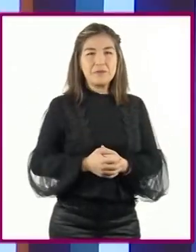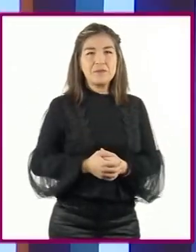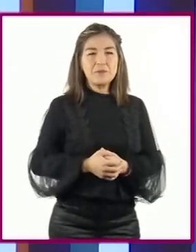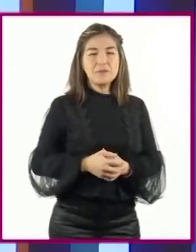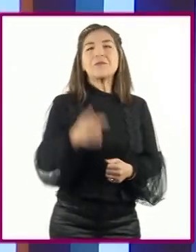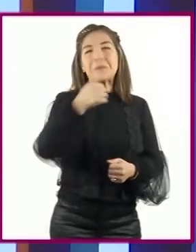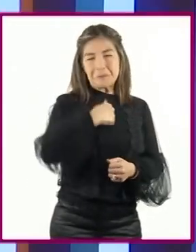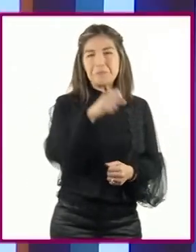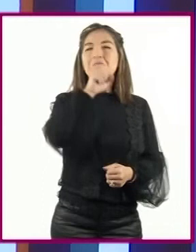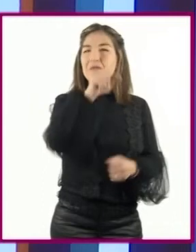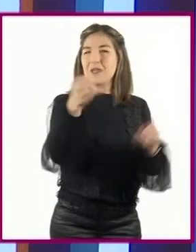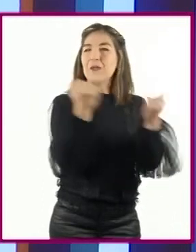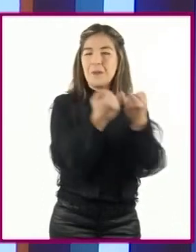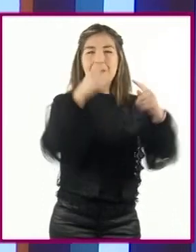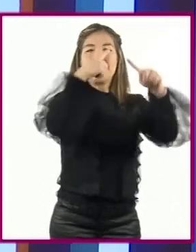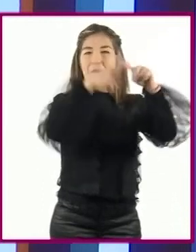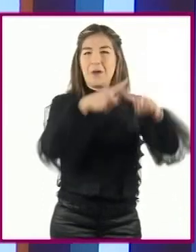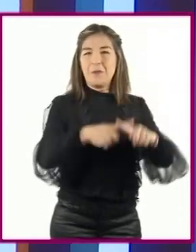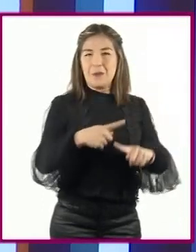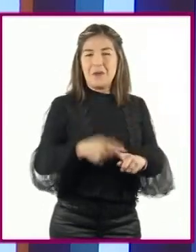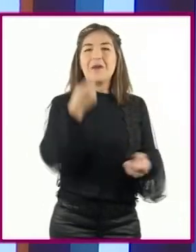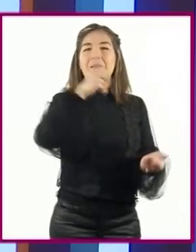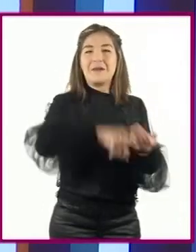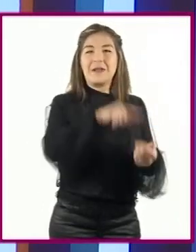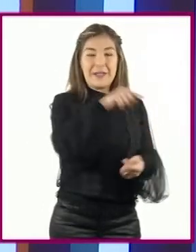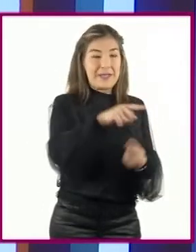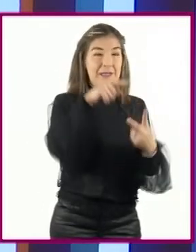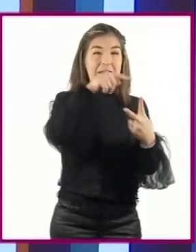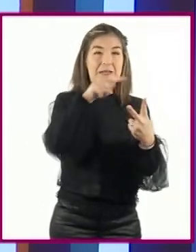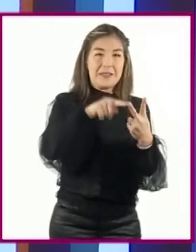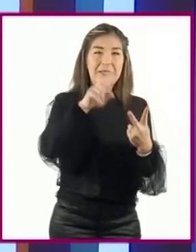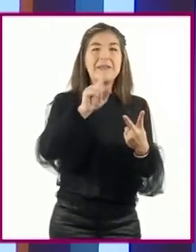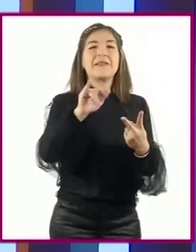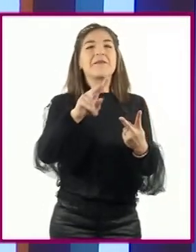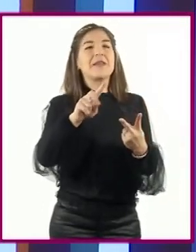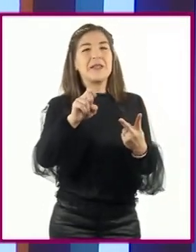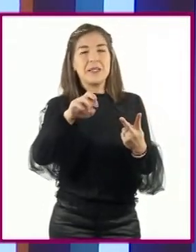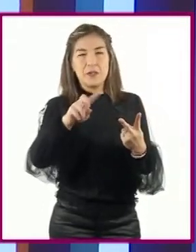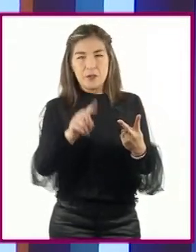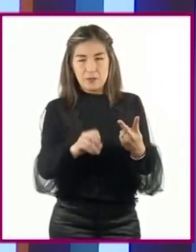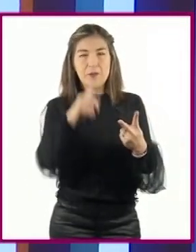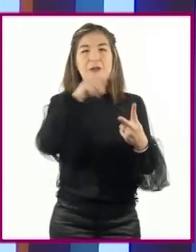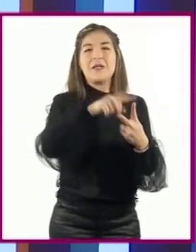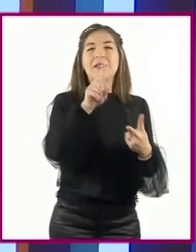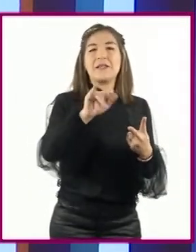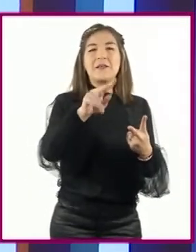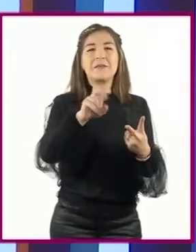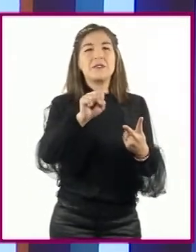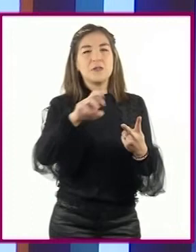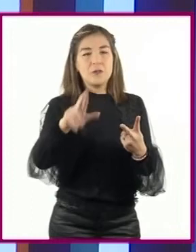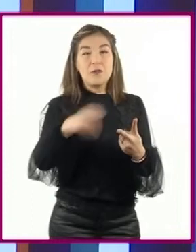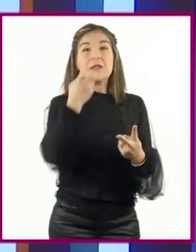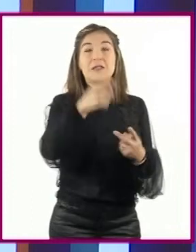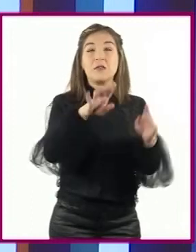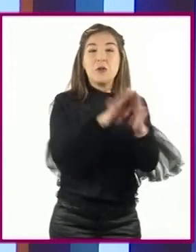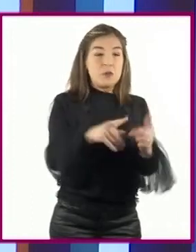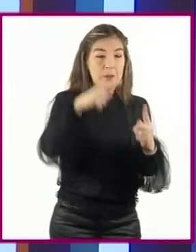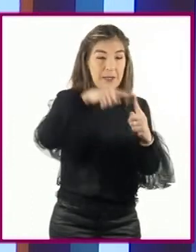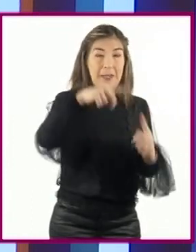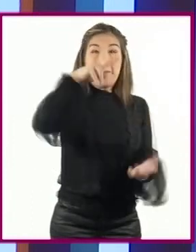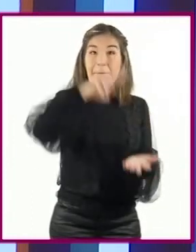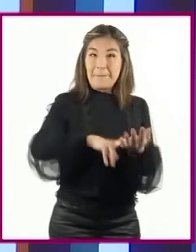basé en la relación multiplicativa que se establece entre el divisor y el dividendo. Pero para generar otra operación